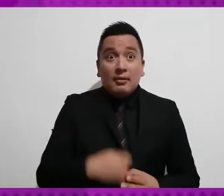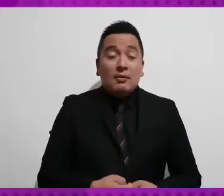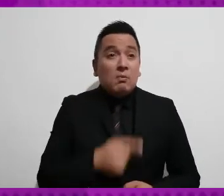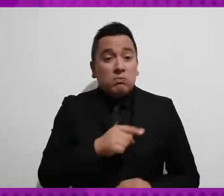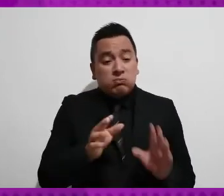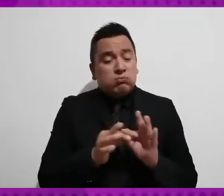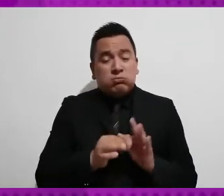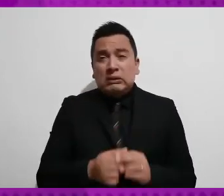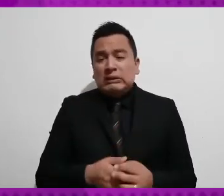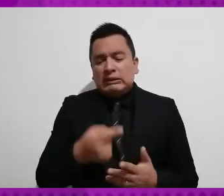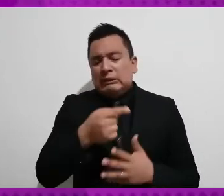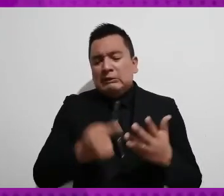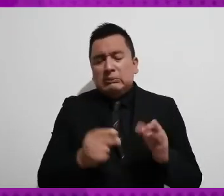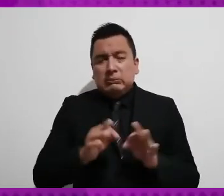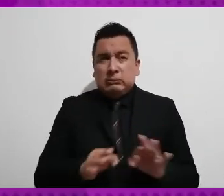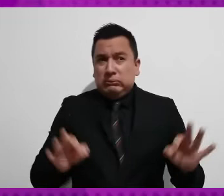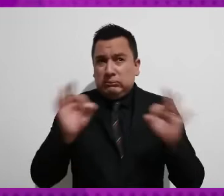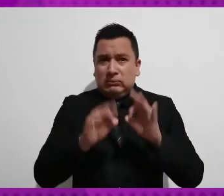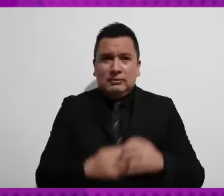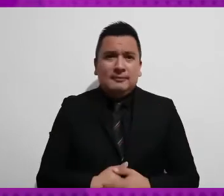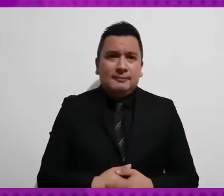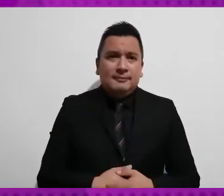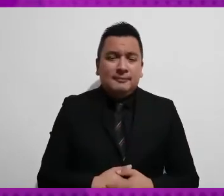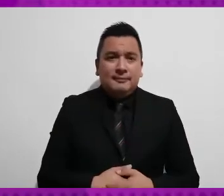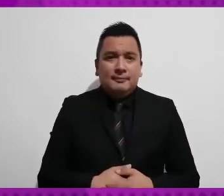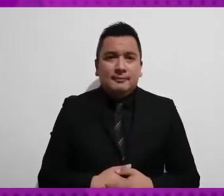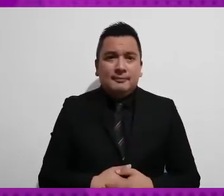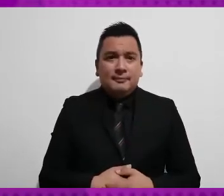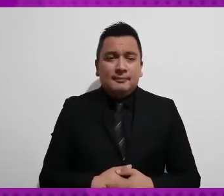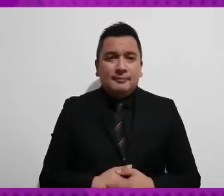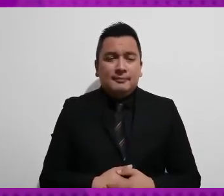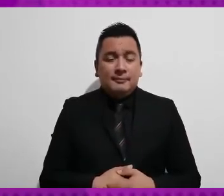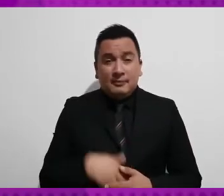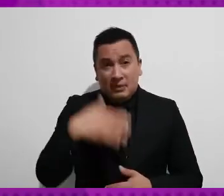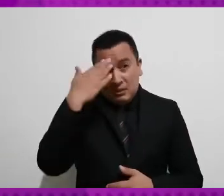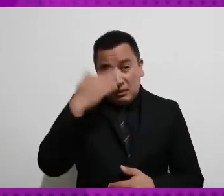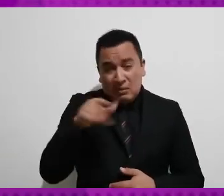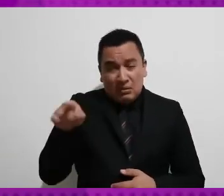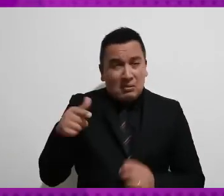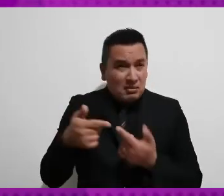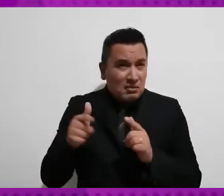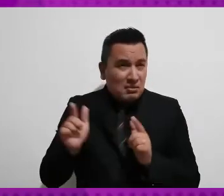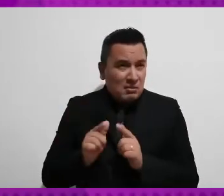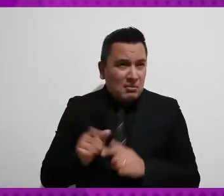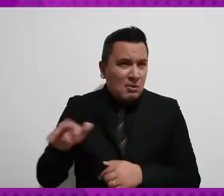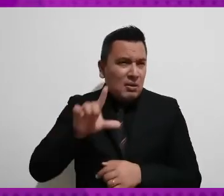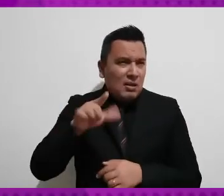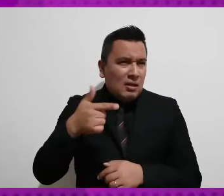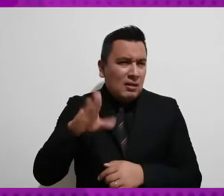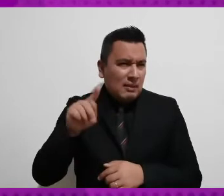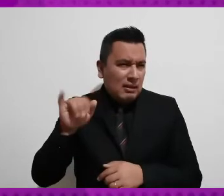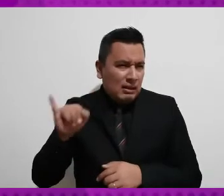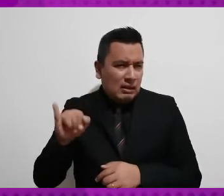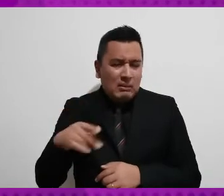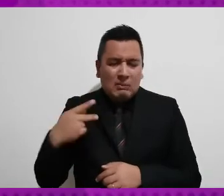de tocar puntos esenciales. Sabemos que la orientación sexual de las personas, las identidades de género